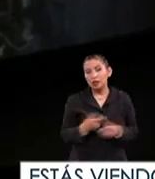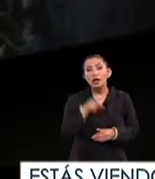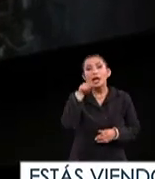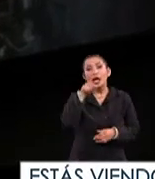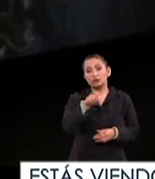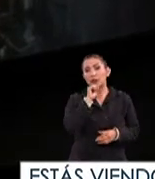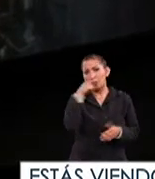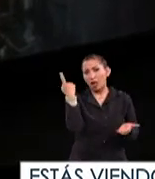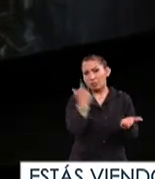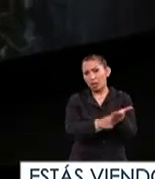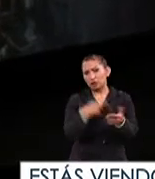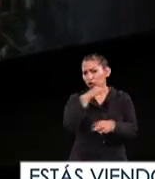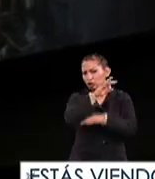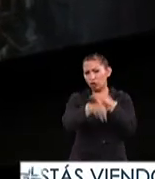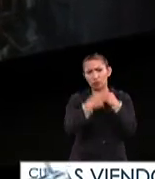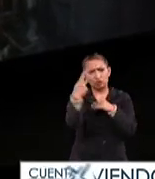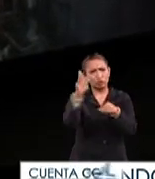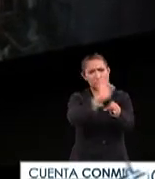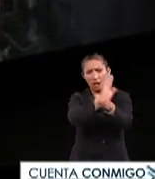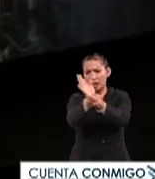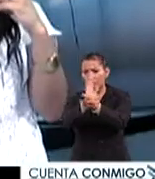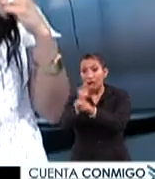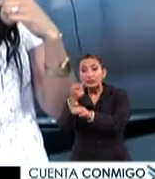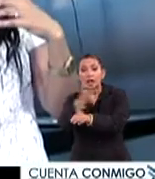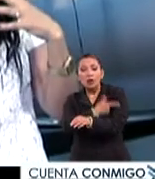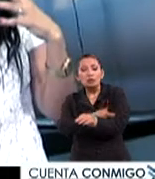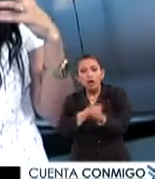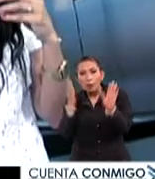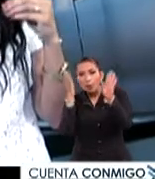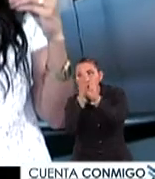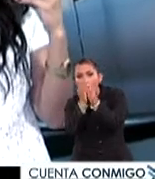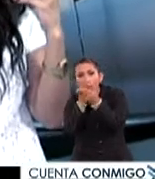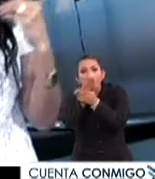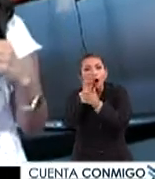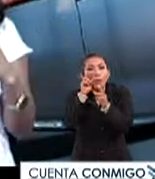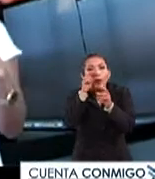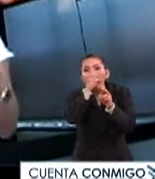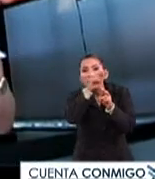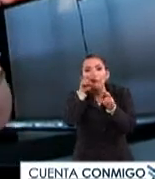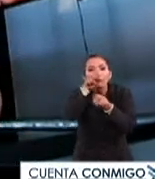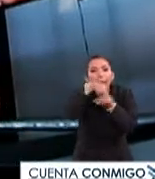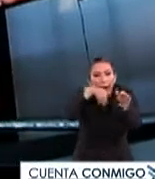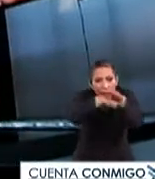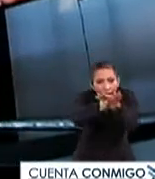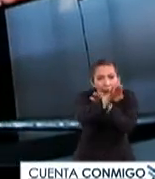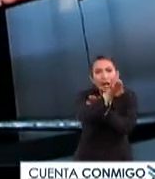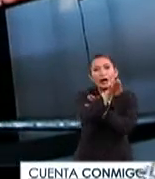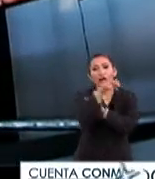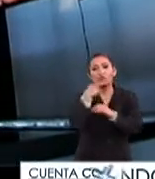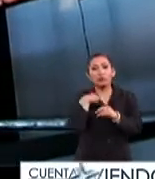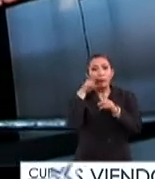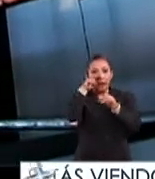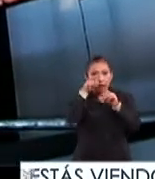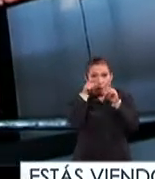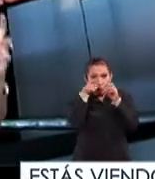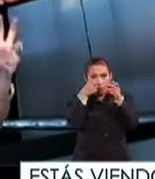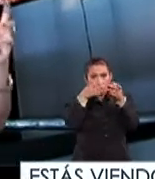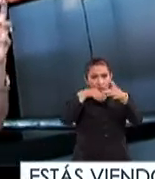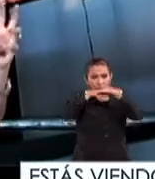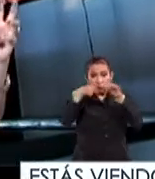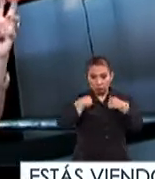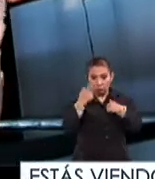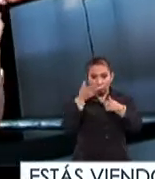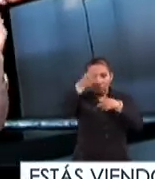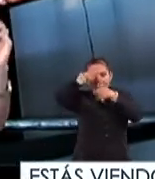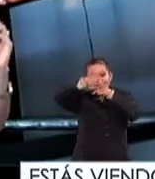también en todo su cine, ¿no? Este voyerismo de parte de él y del espectador, ¿no? Tú estás viendo cómo se desarrolla toda